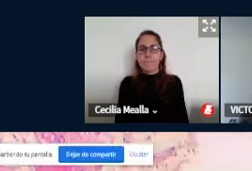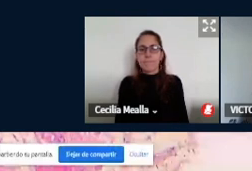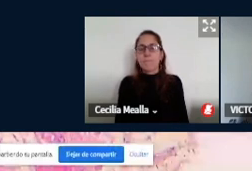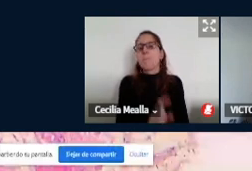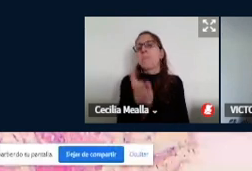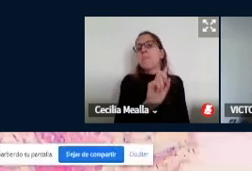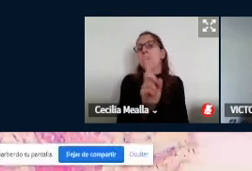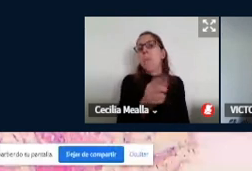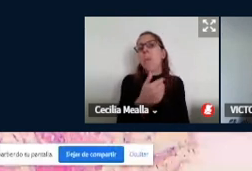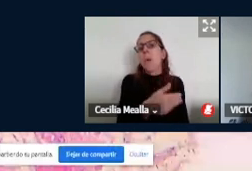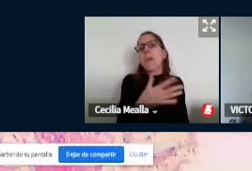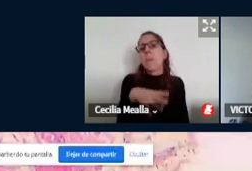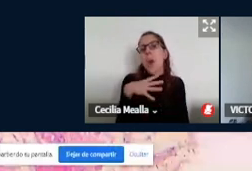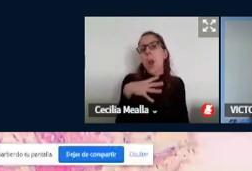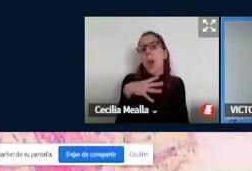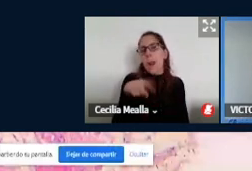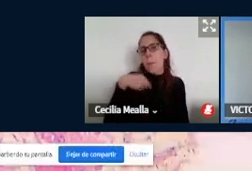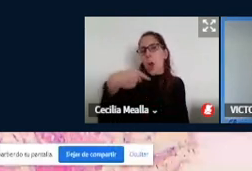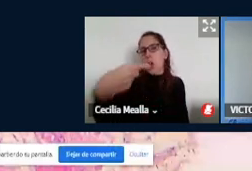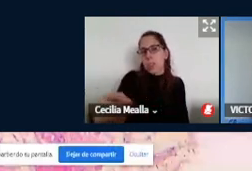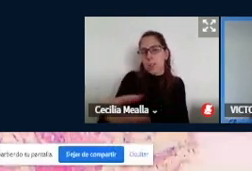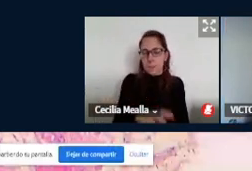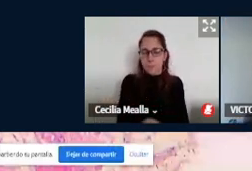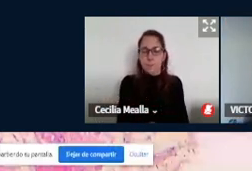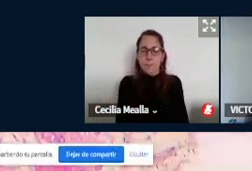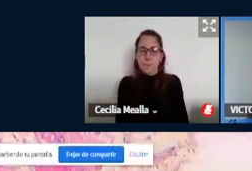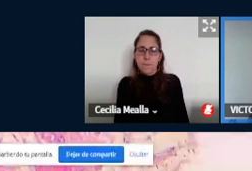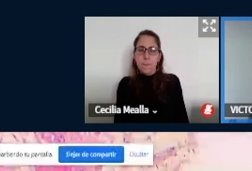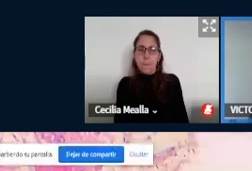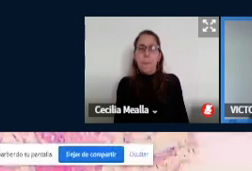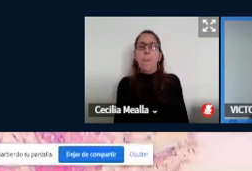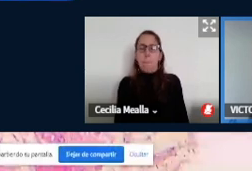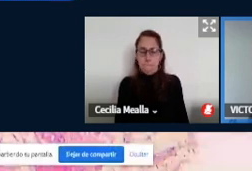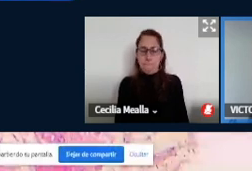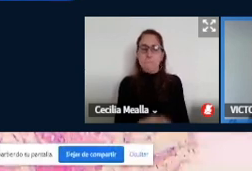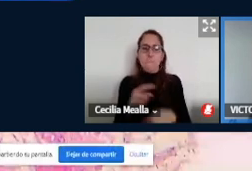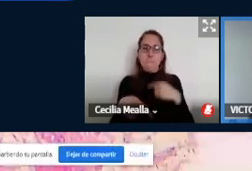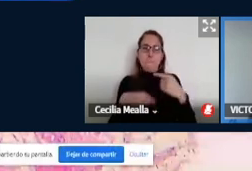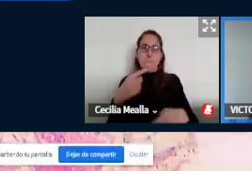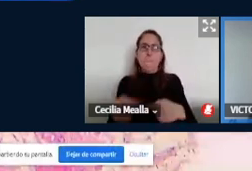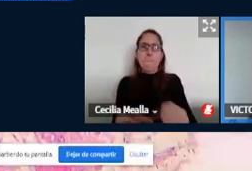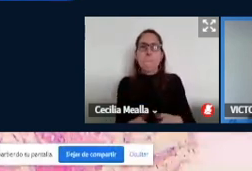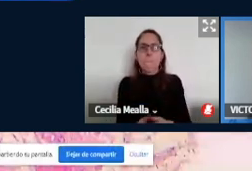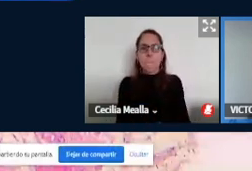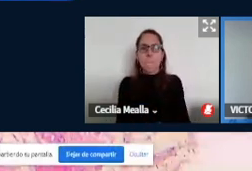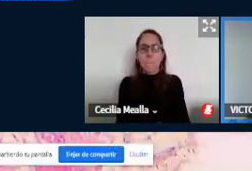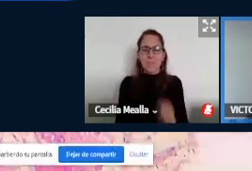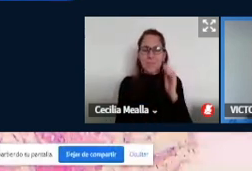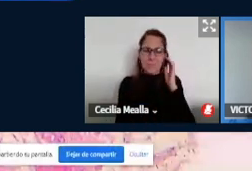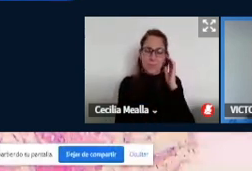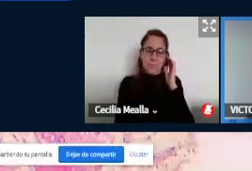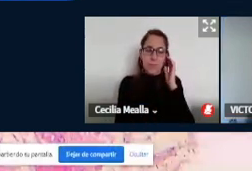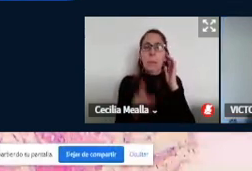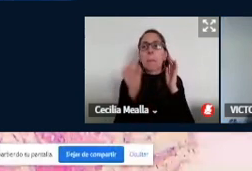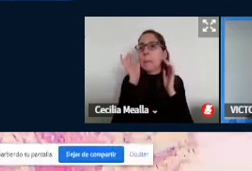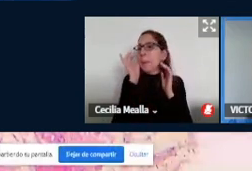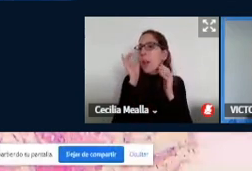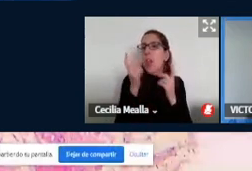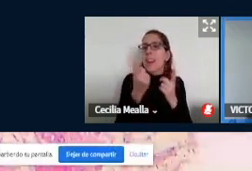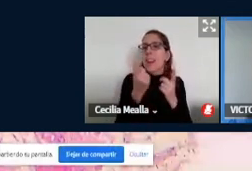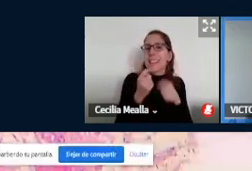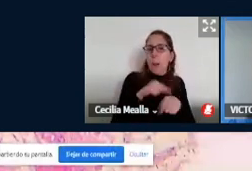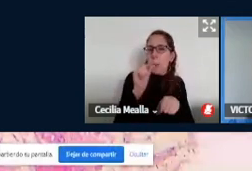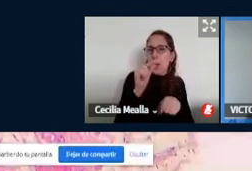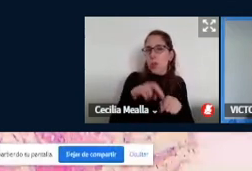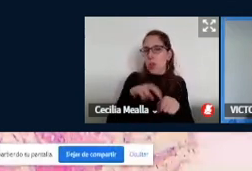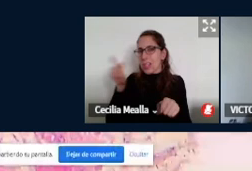No, capaz que era para futuras preguntas. Bueno, sigo. Perdón, Entonces, profe, o sea, tuve que ahí salir está. de la clase.